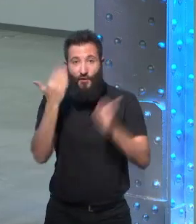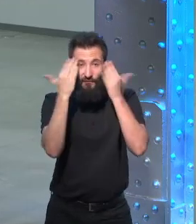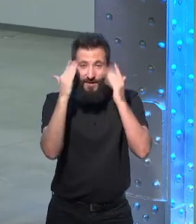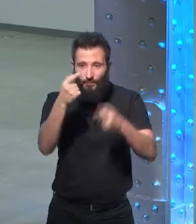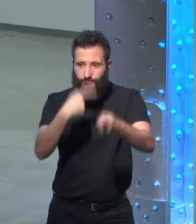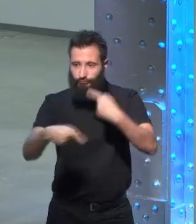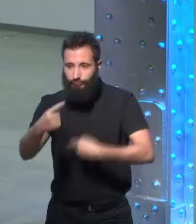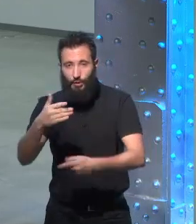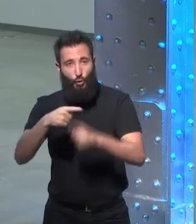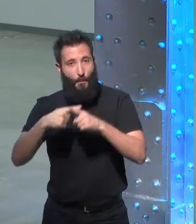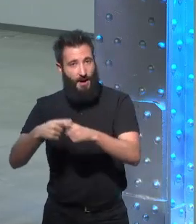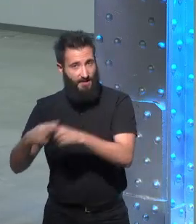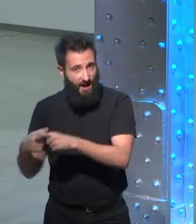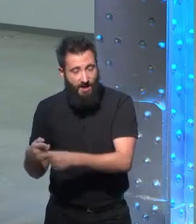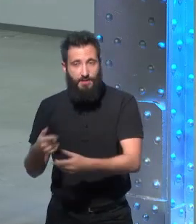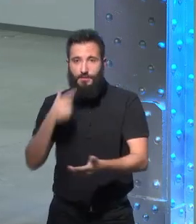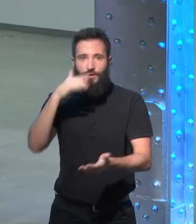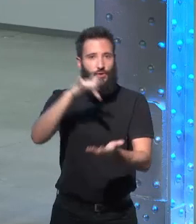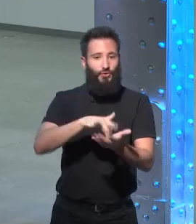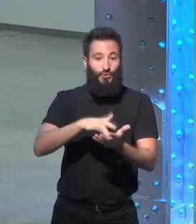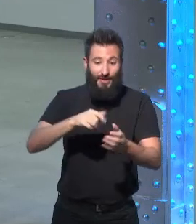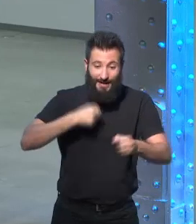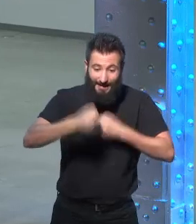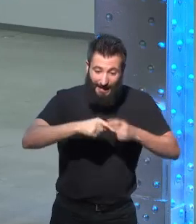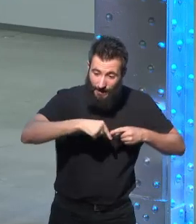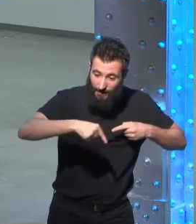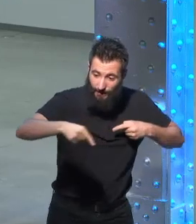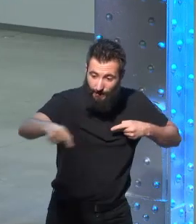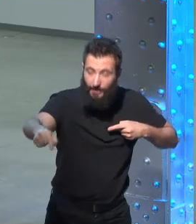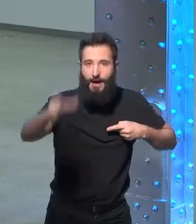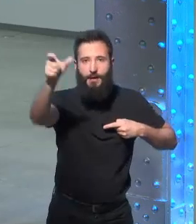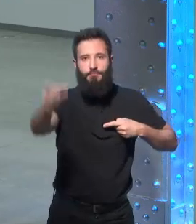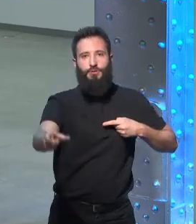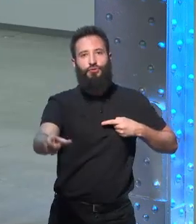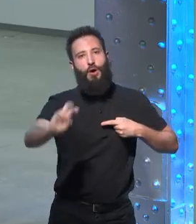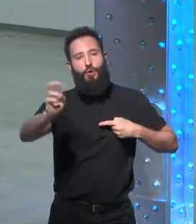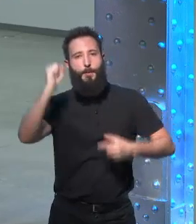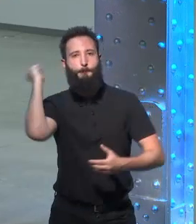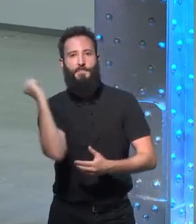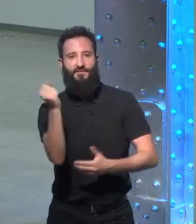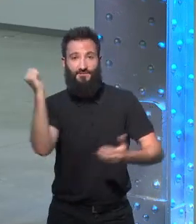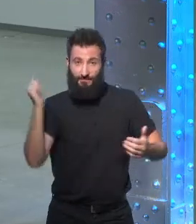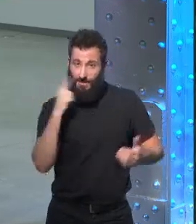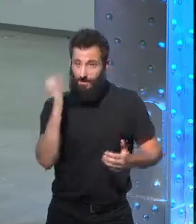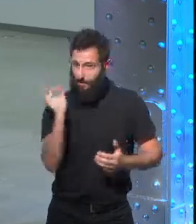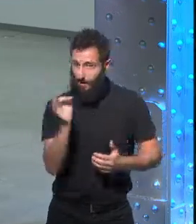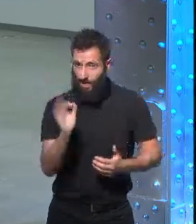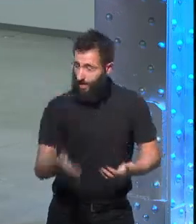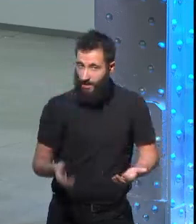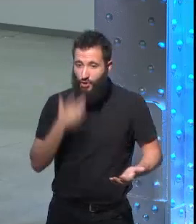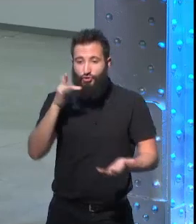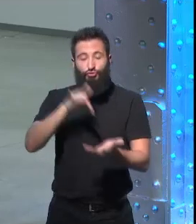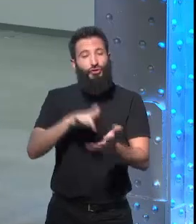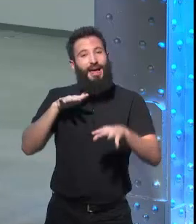en Facebook y durante el trayecto pues la asesinaron, es cierto, ¿no? En